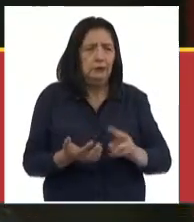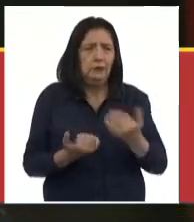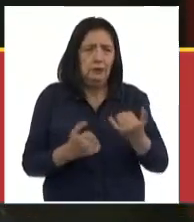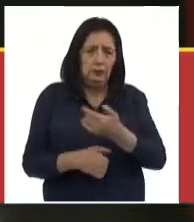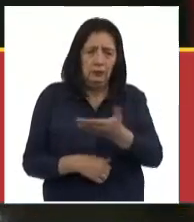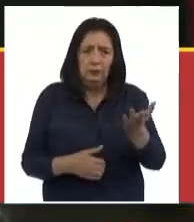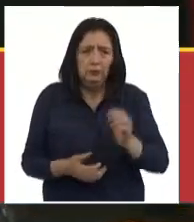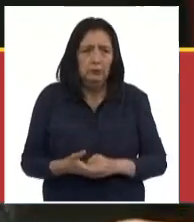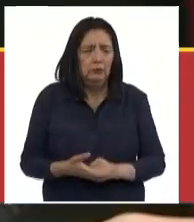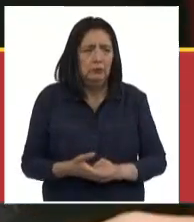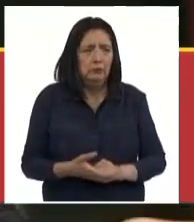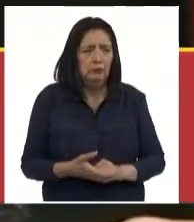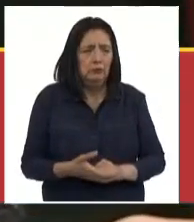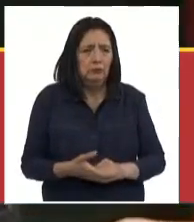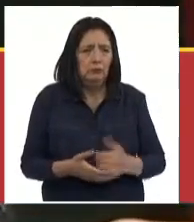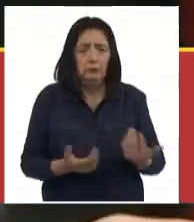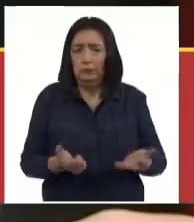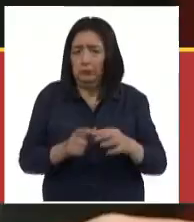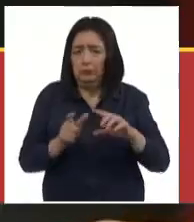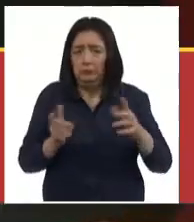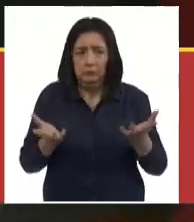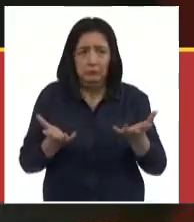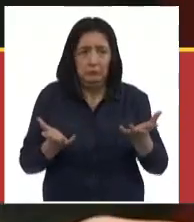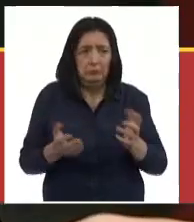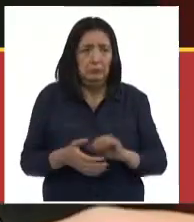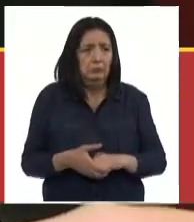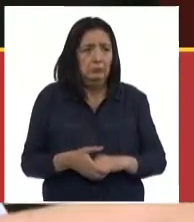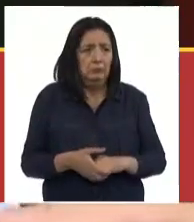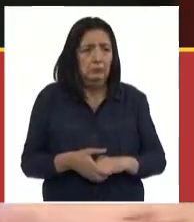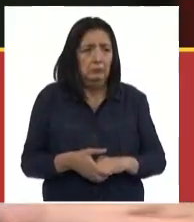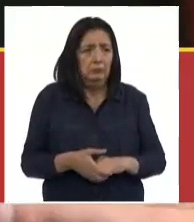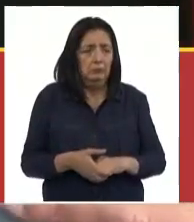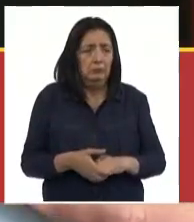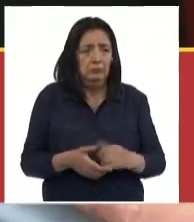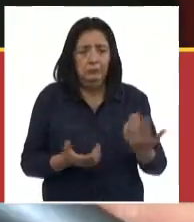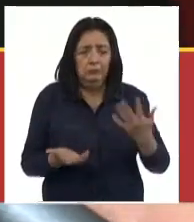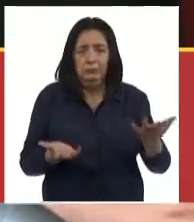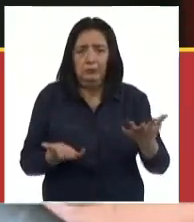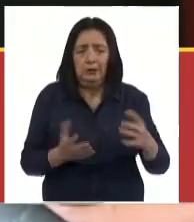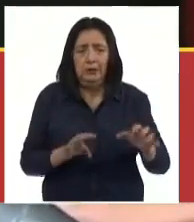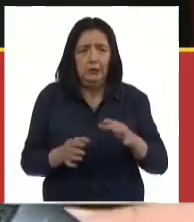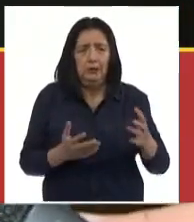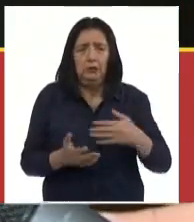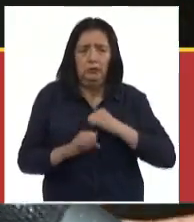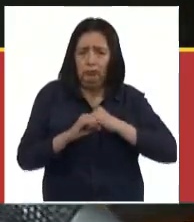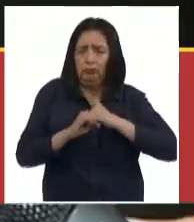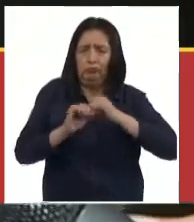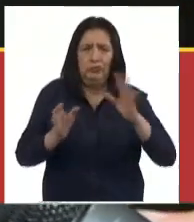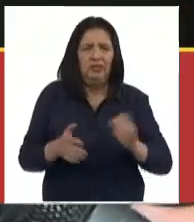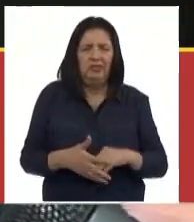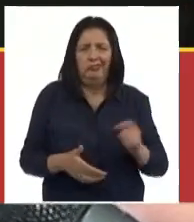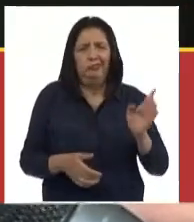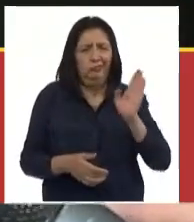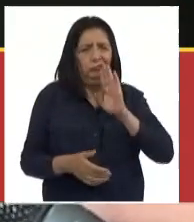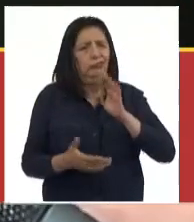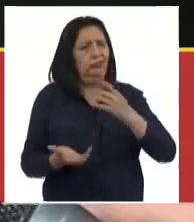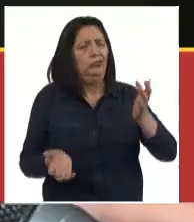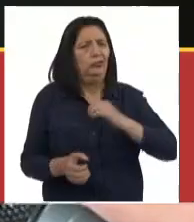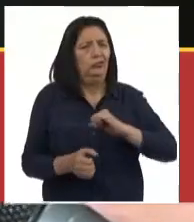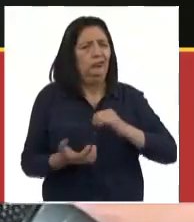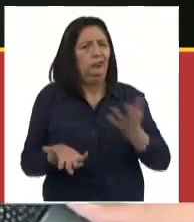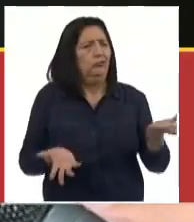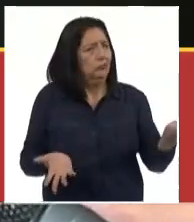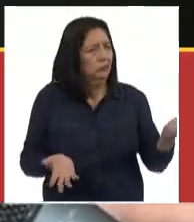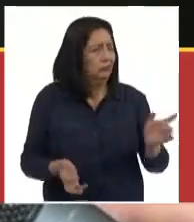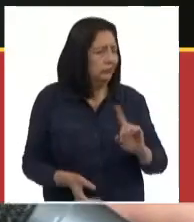salga usted por un espacio para hacer toda esta campaña cochina,